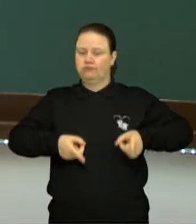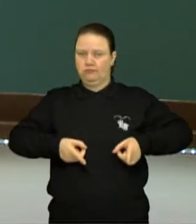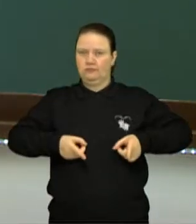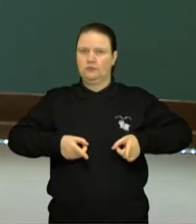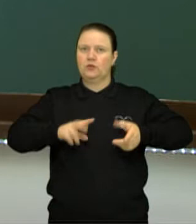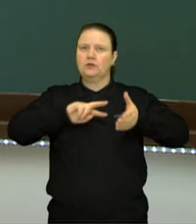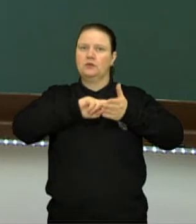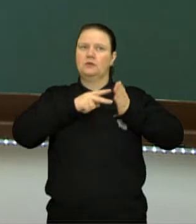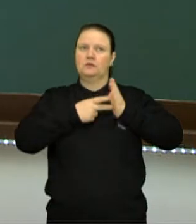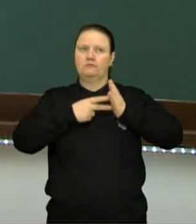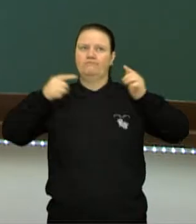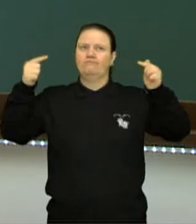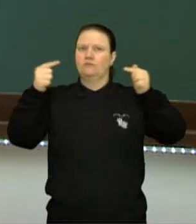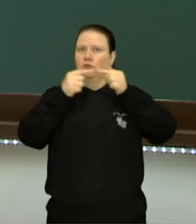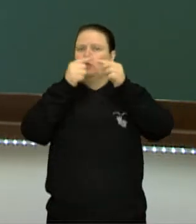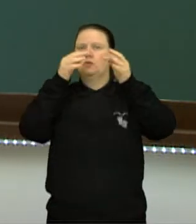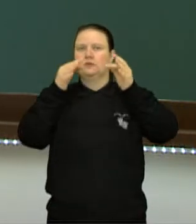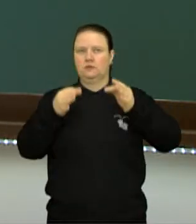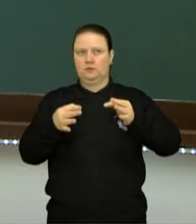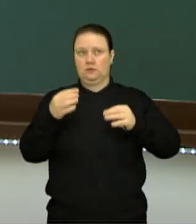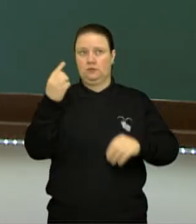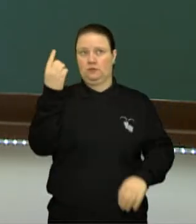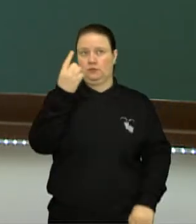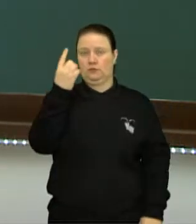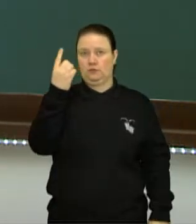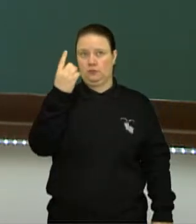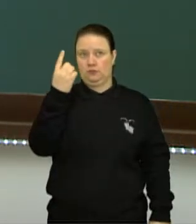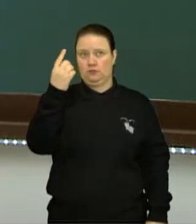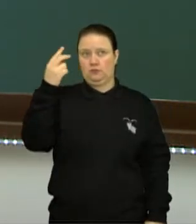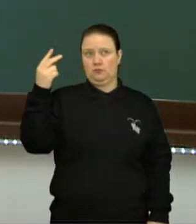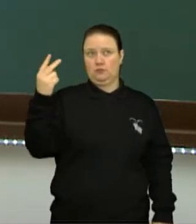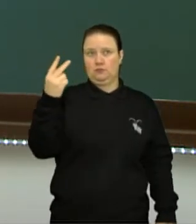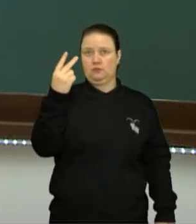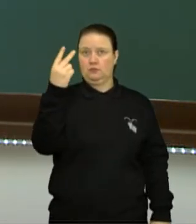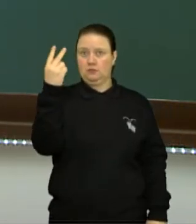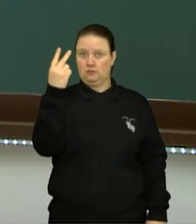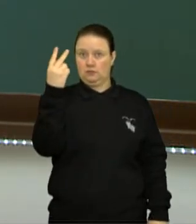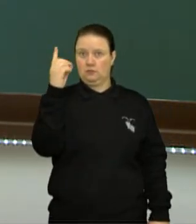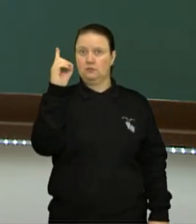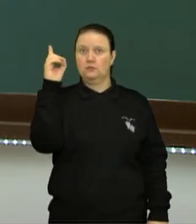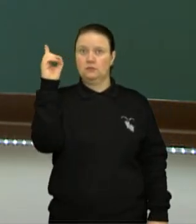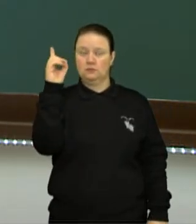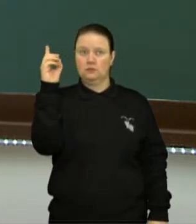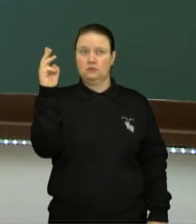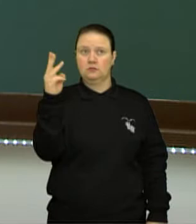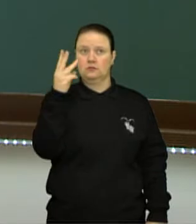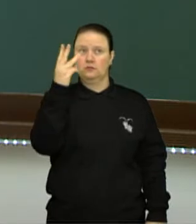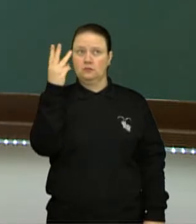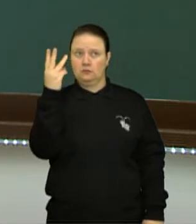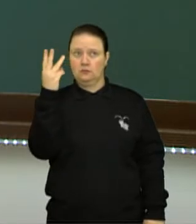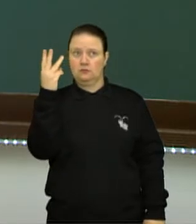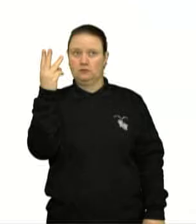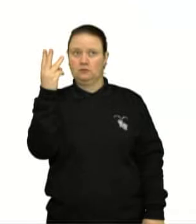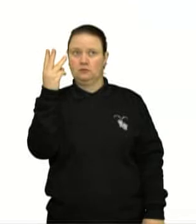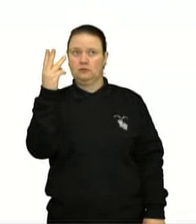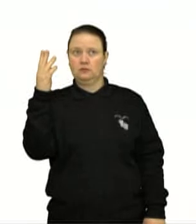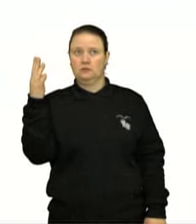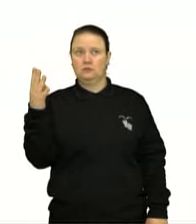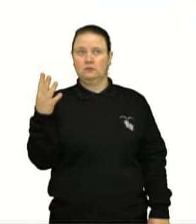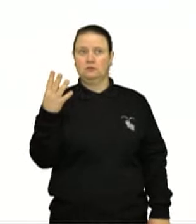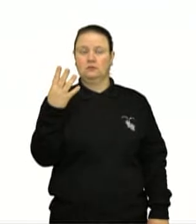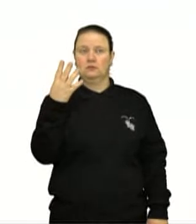Entonces nosotros tenemos 1, che, 2, seguir el juego, 3, quitarle hierro